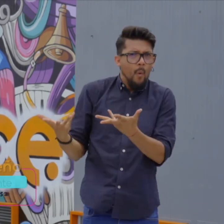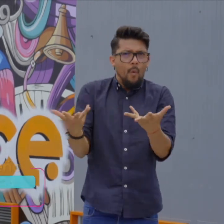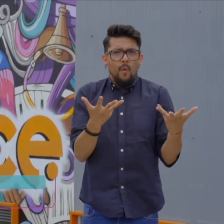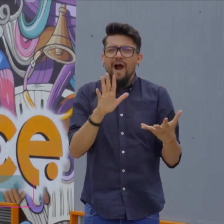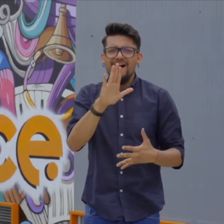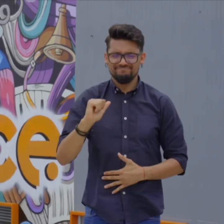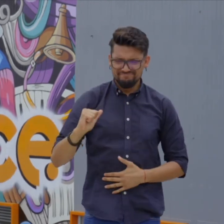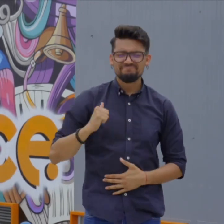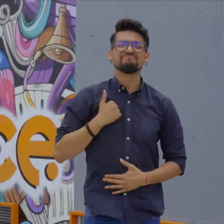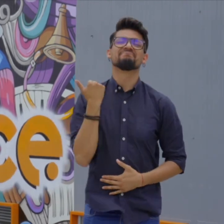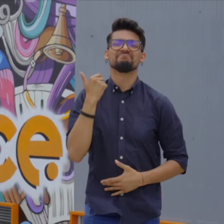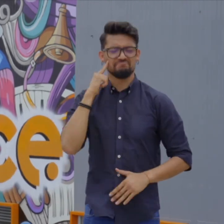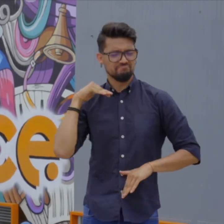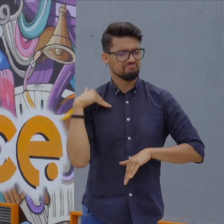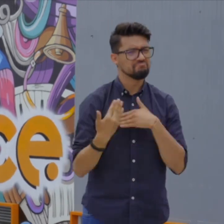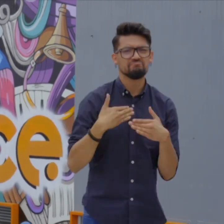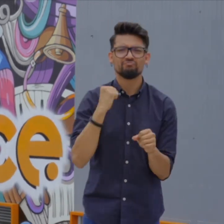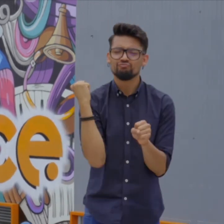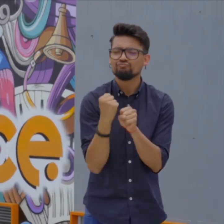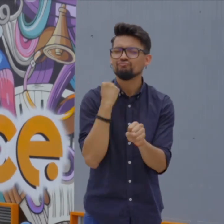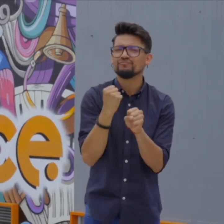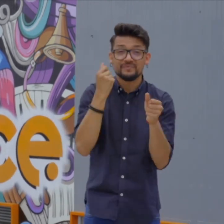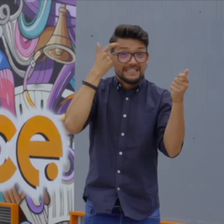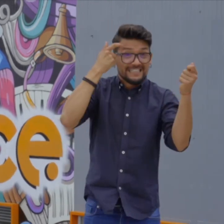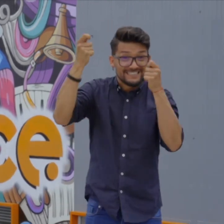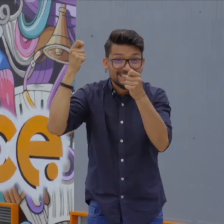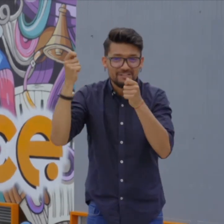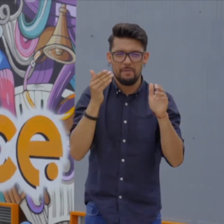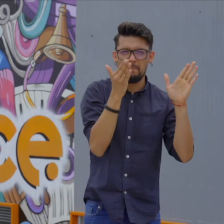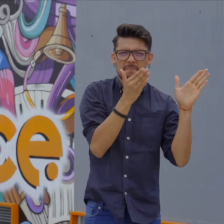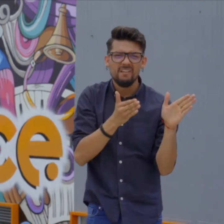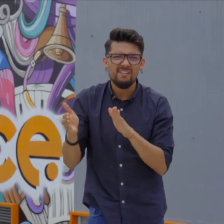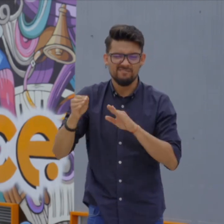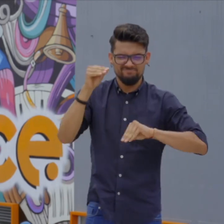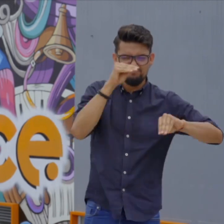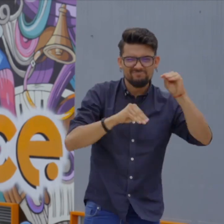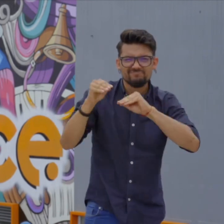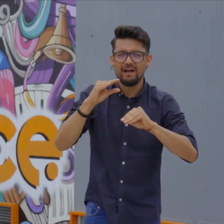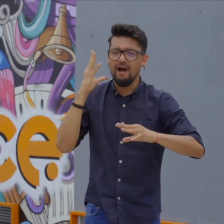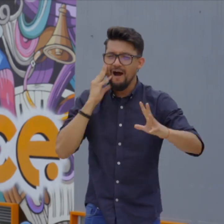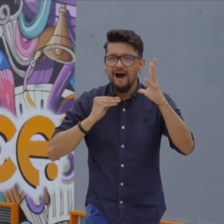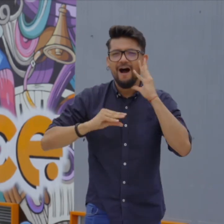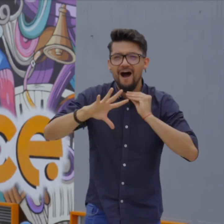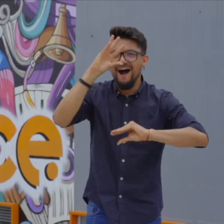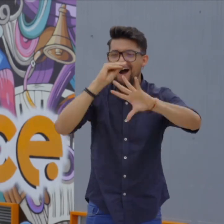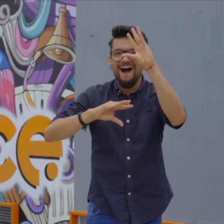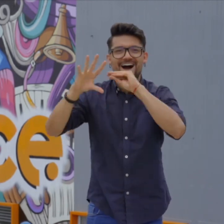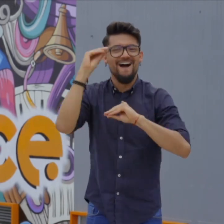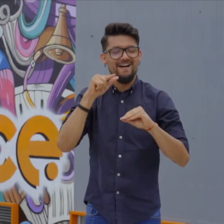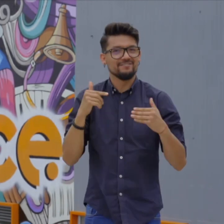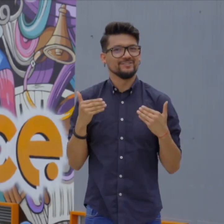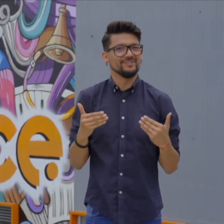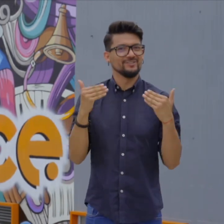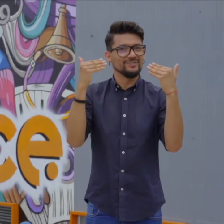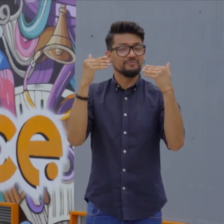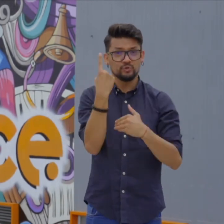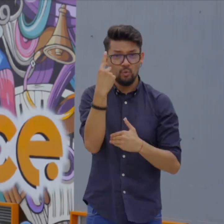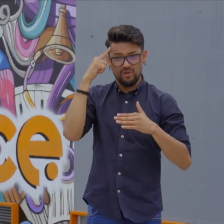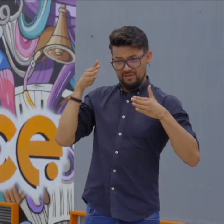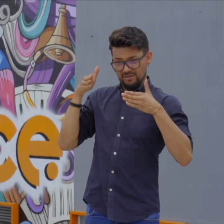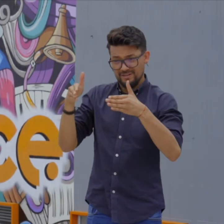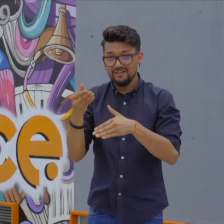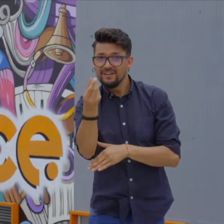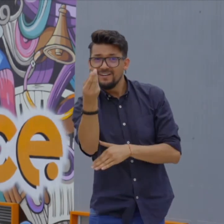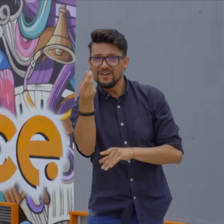Y en Canal 13, ese aprendizaje se aprovechó para diseñar estrategias que se tradujeron en buenos resultados, no solo